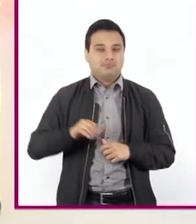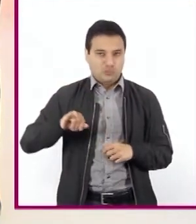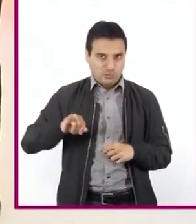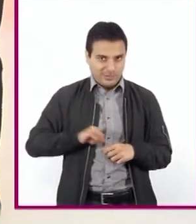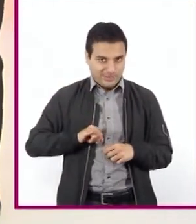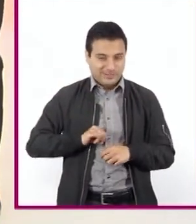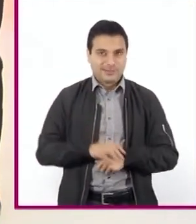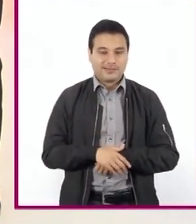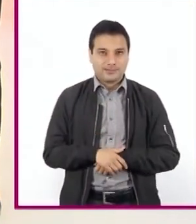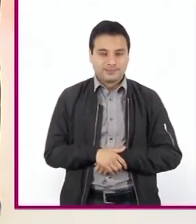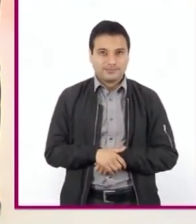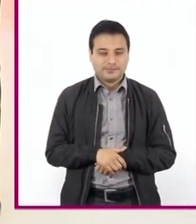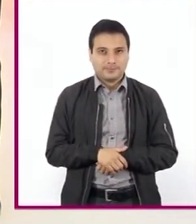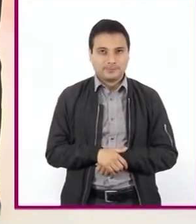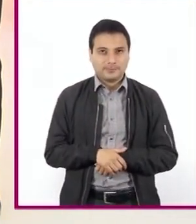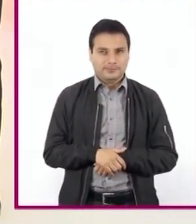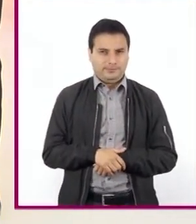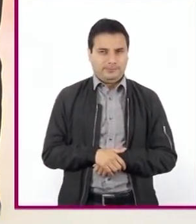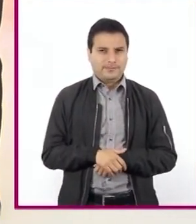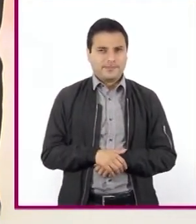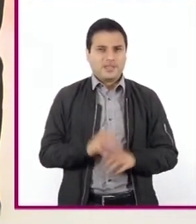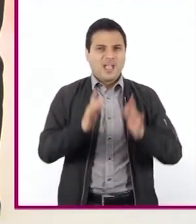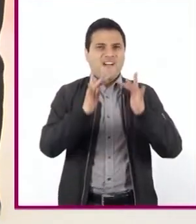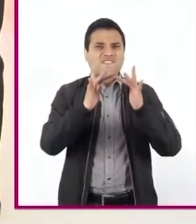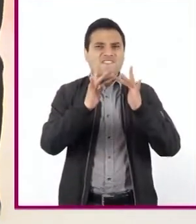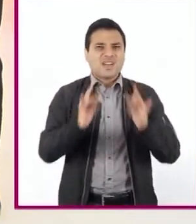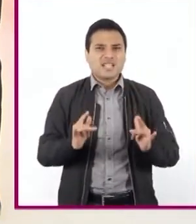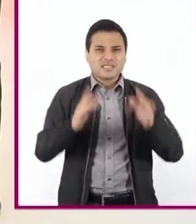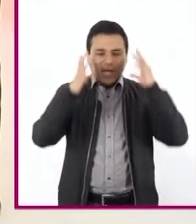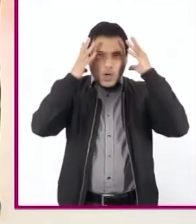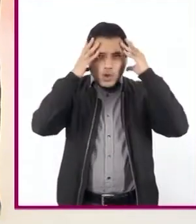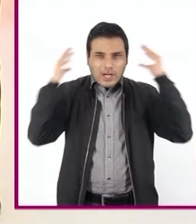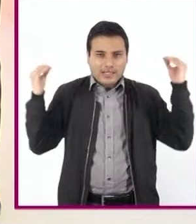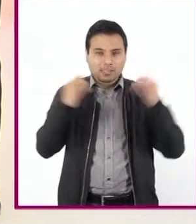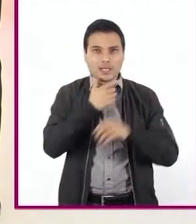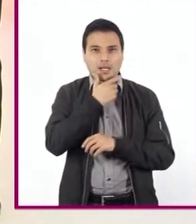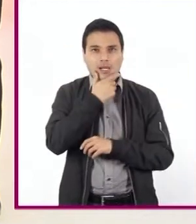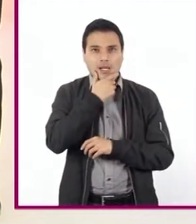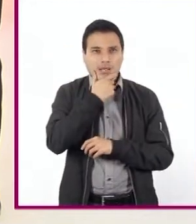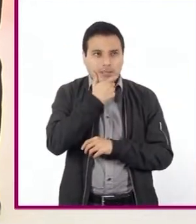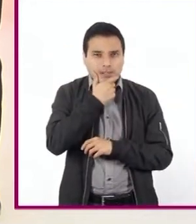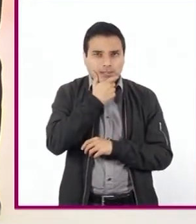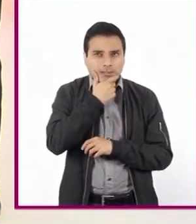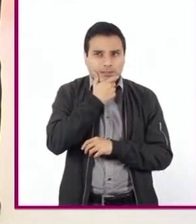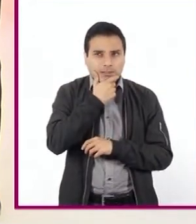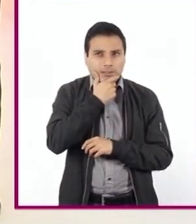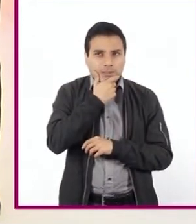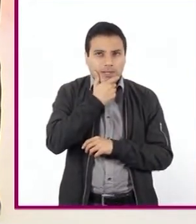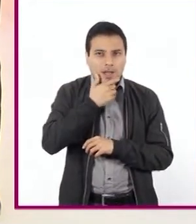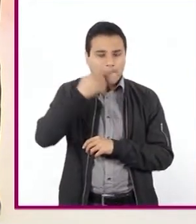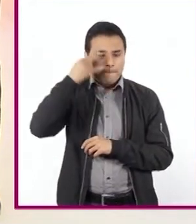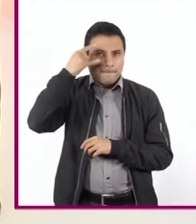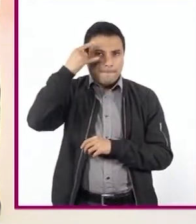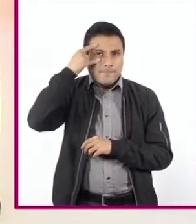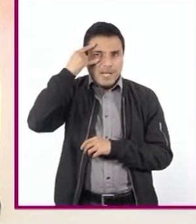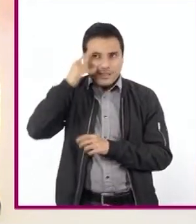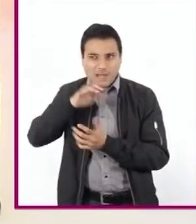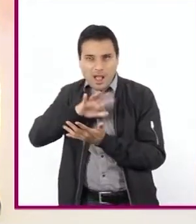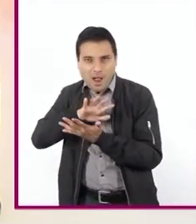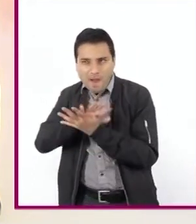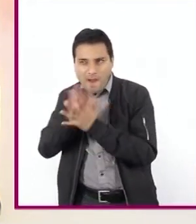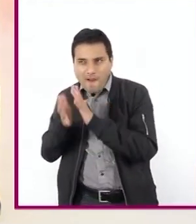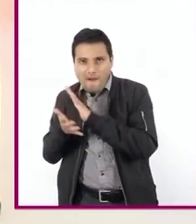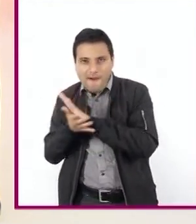explicarnos por qué Francia, Holanda e Inglaterra recurrieron a estas prácticas de contrabando